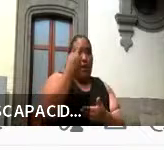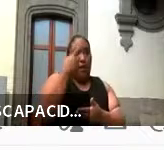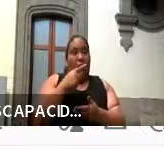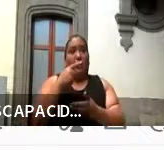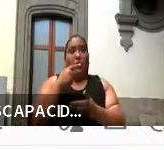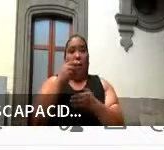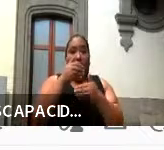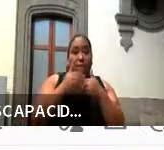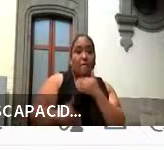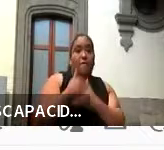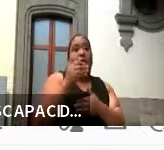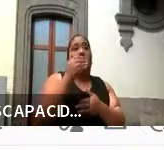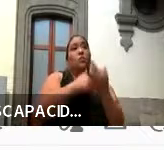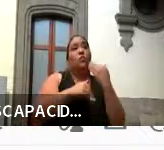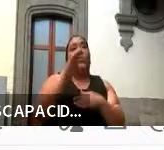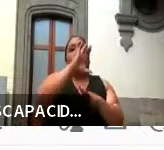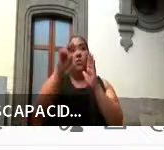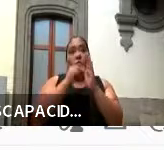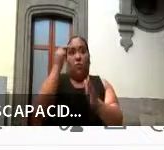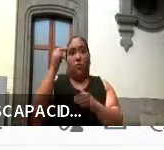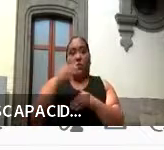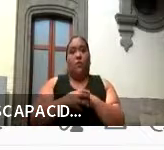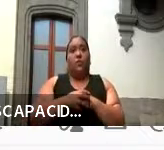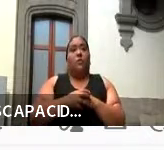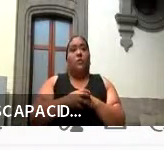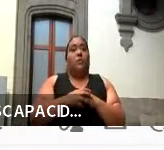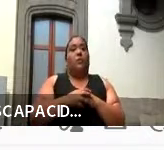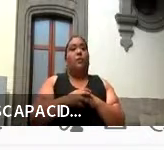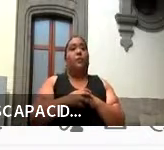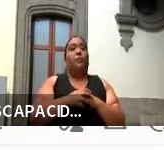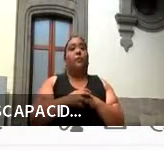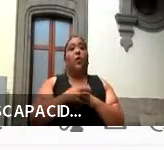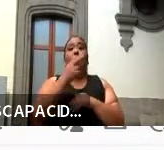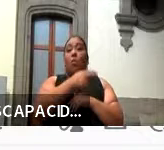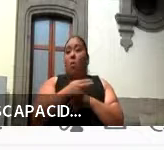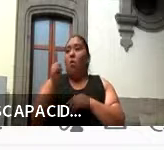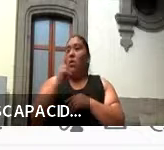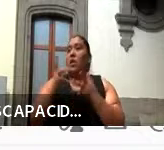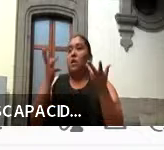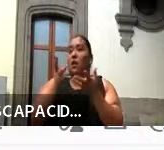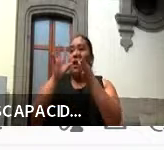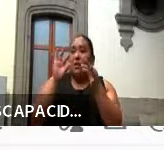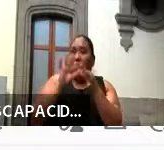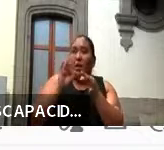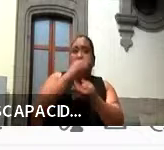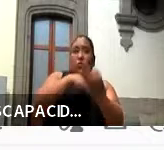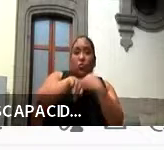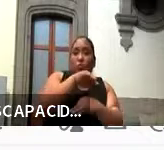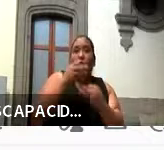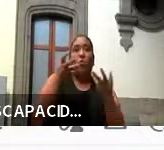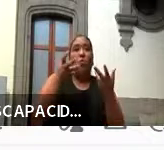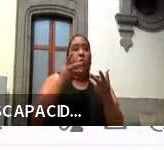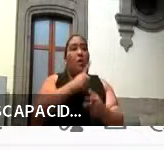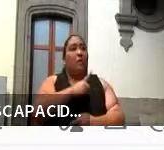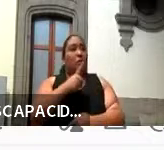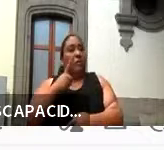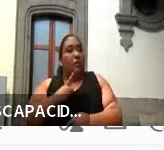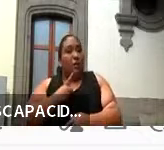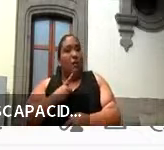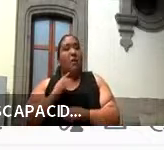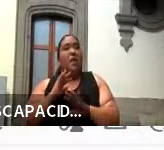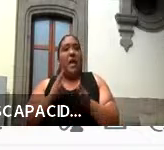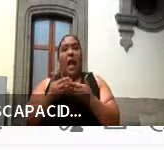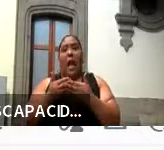de la convención. Ustedes comentaban un ejercicio que lo tienen ya realizado, tienen un borrador de